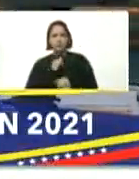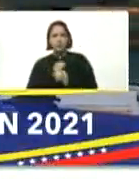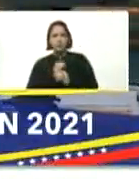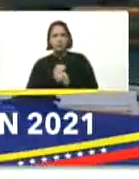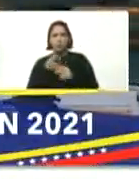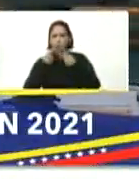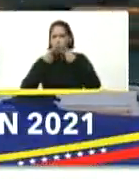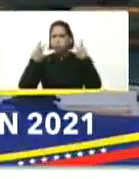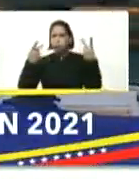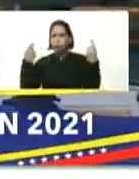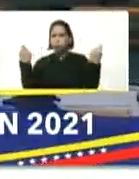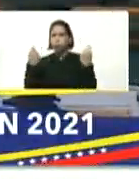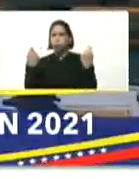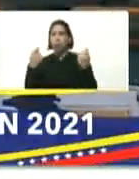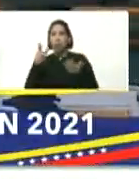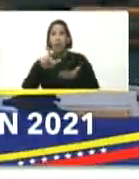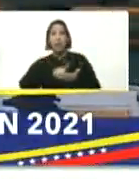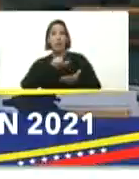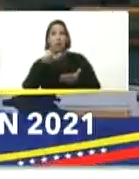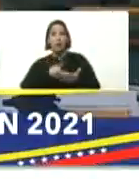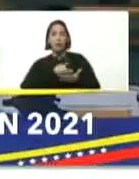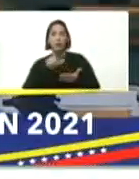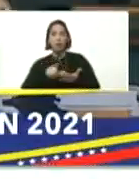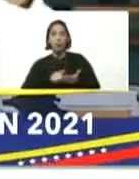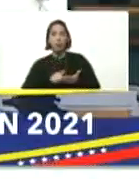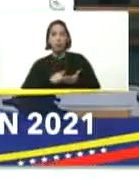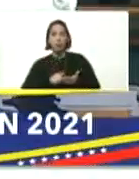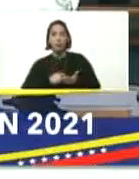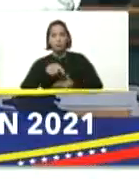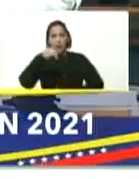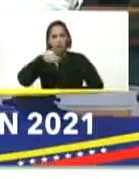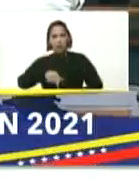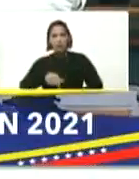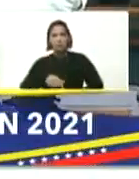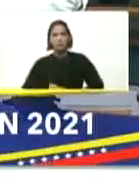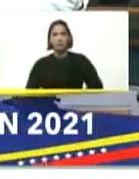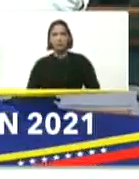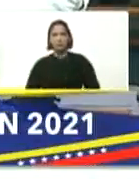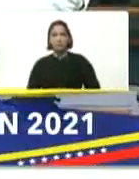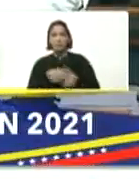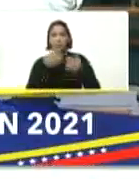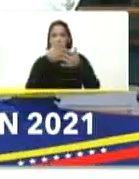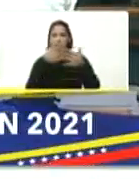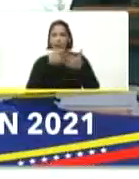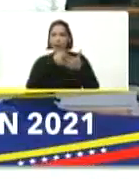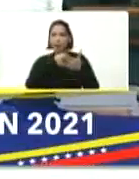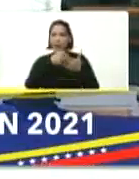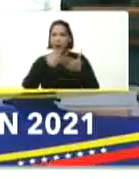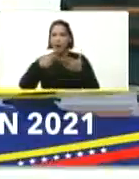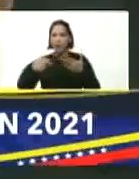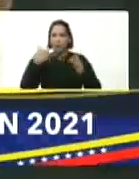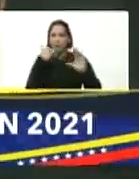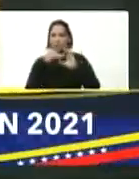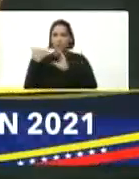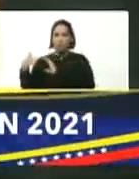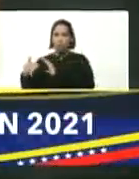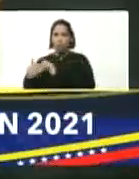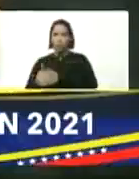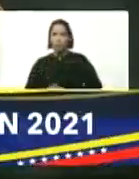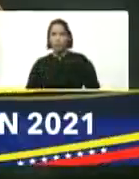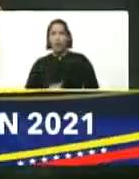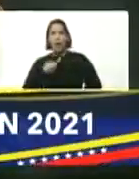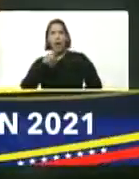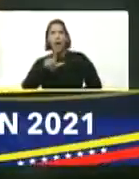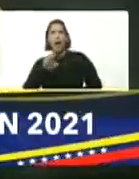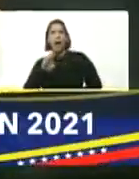coméntenlo. Es el libro, aquí está, de las cartas de Alex Zapp desde su secuestro en